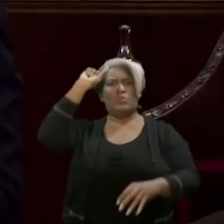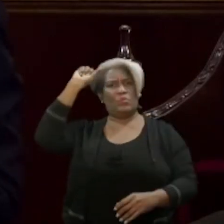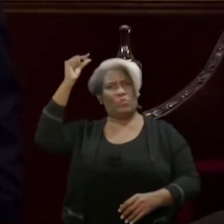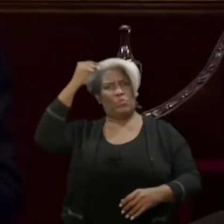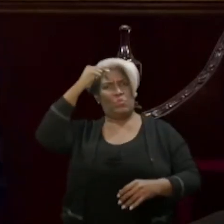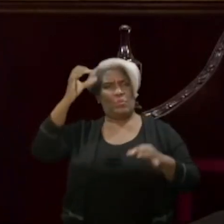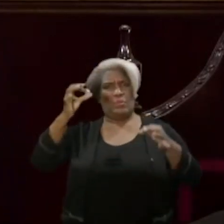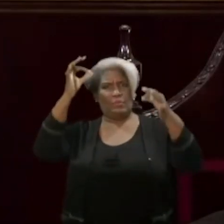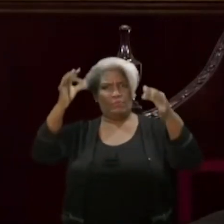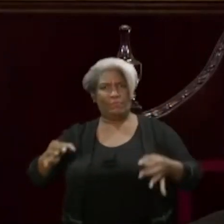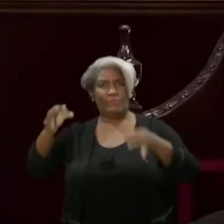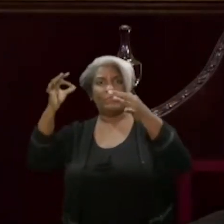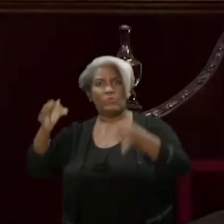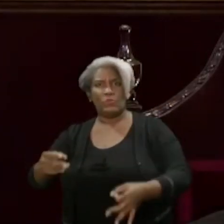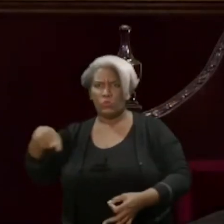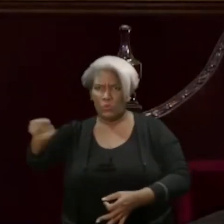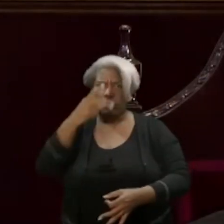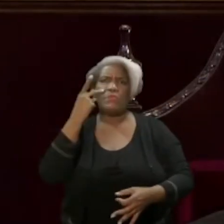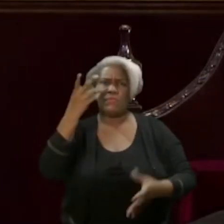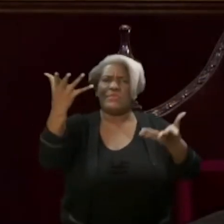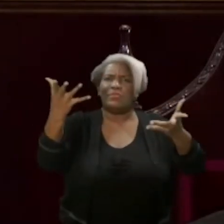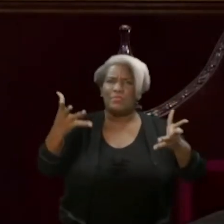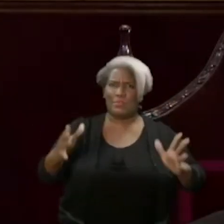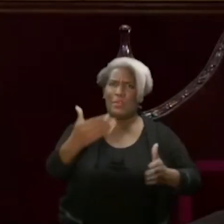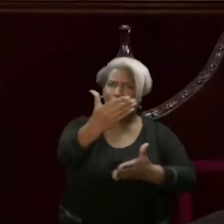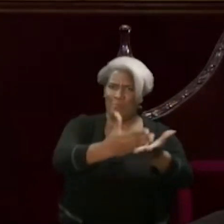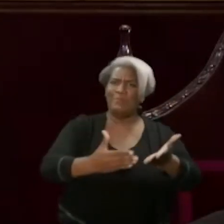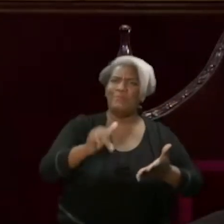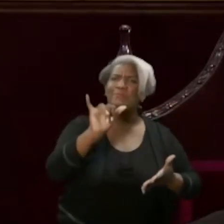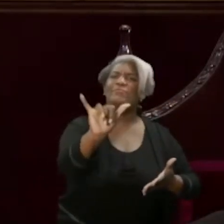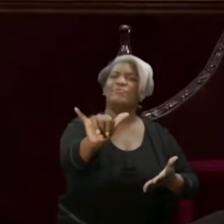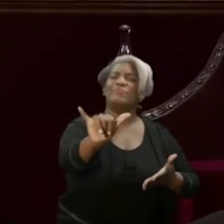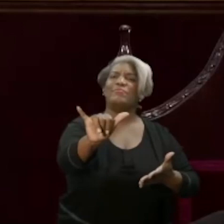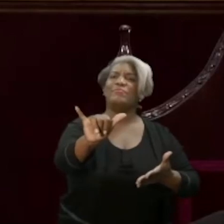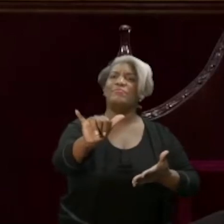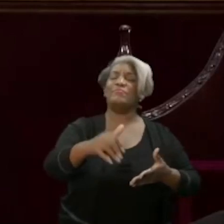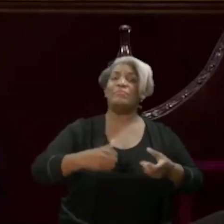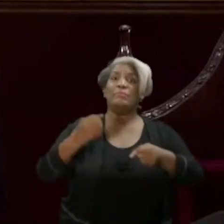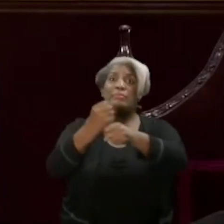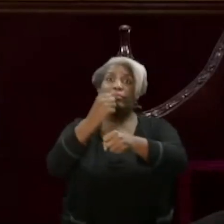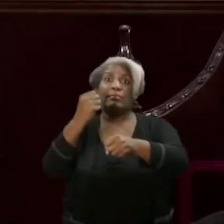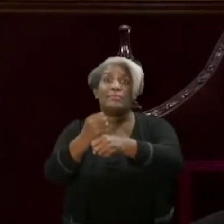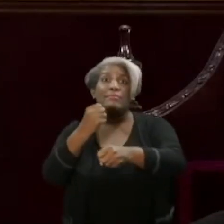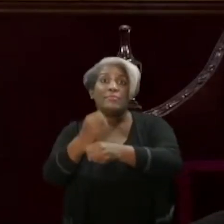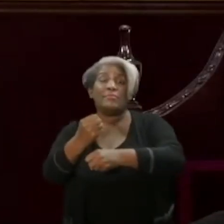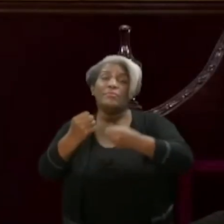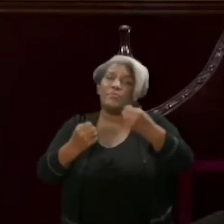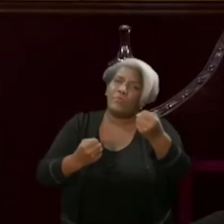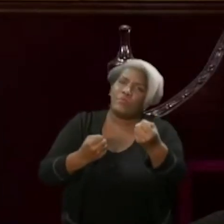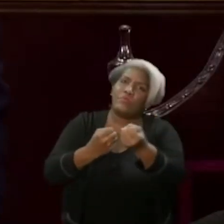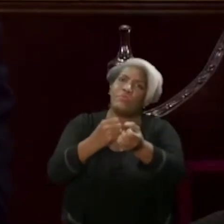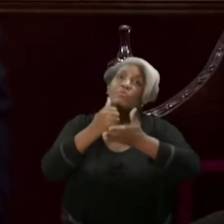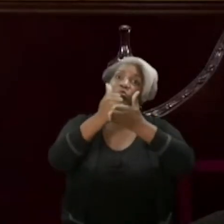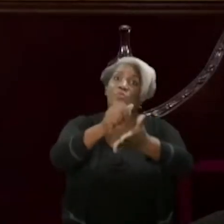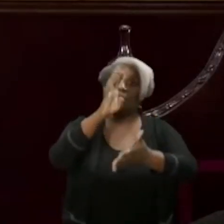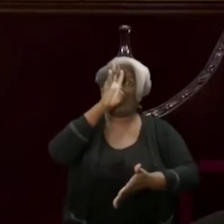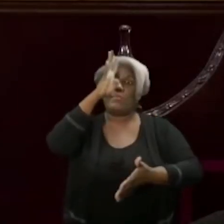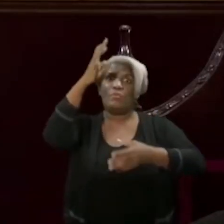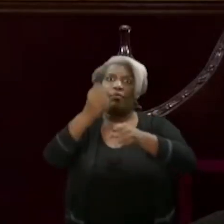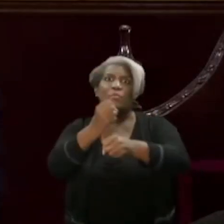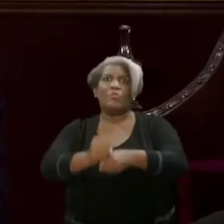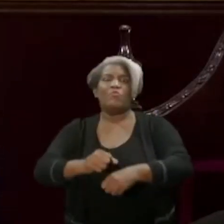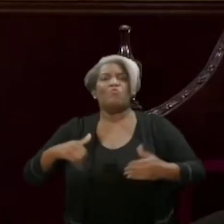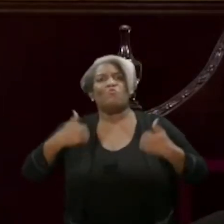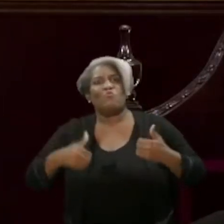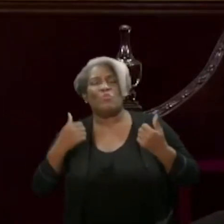gobierno y ya han visto parte de esas estadísticas. La creación de empleo, en las ayudas al emprendimiento femenino, en las